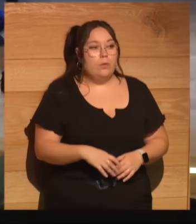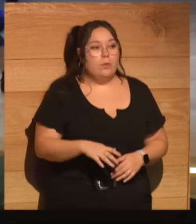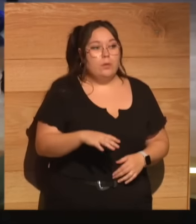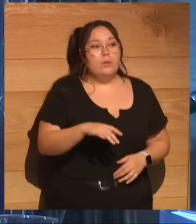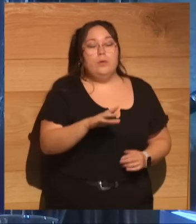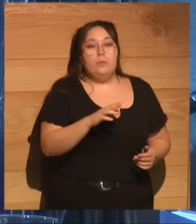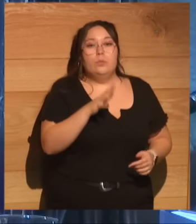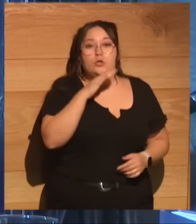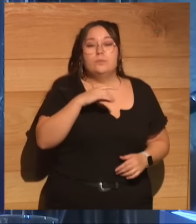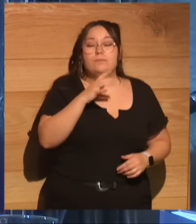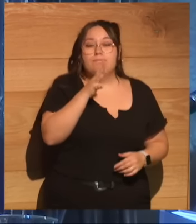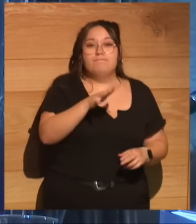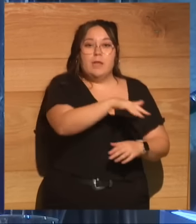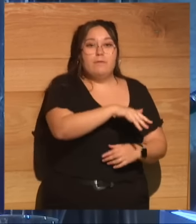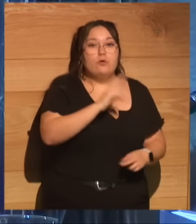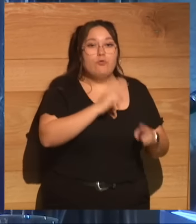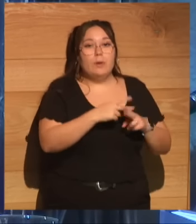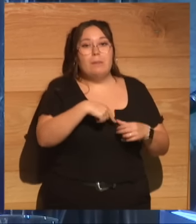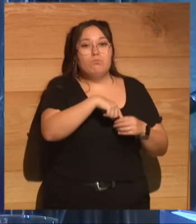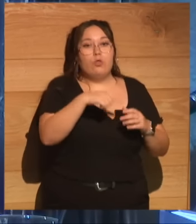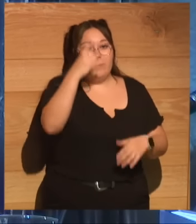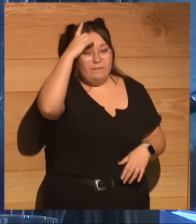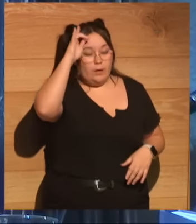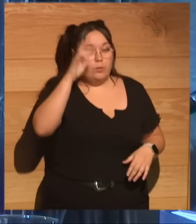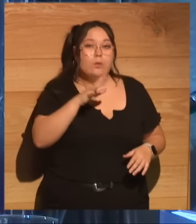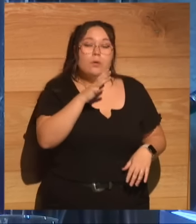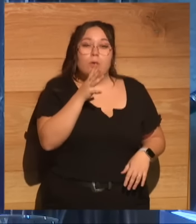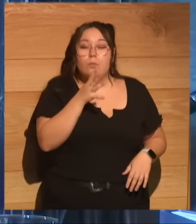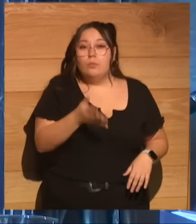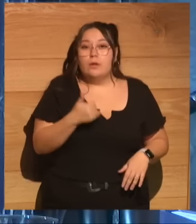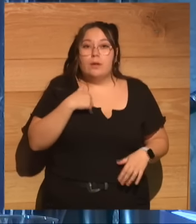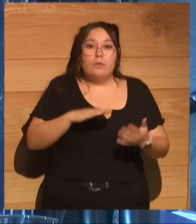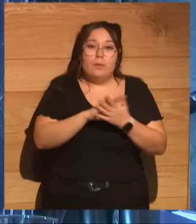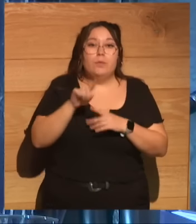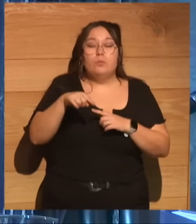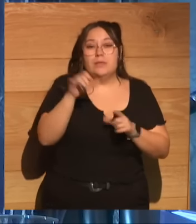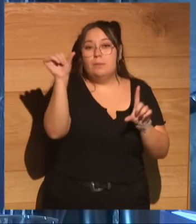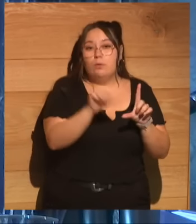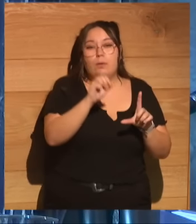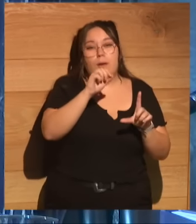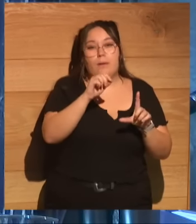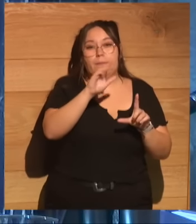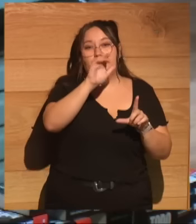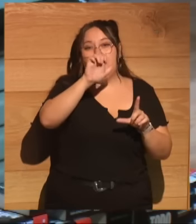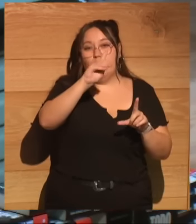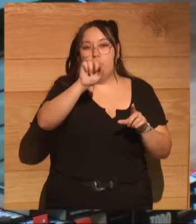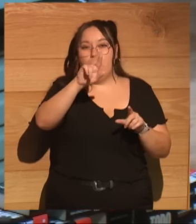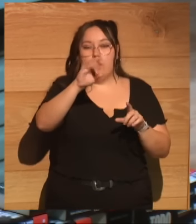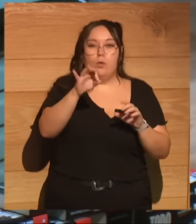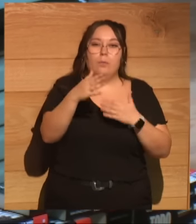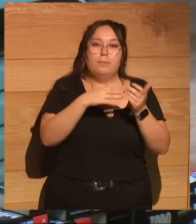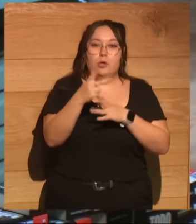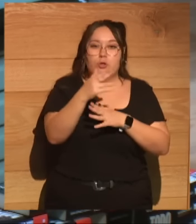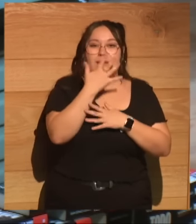de El Pozo del Infierno. Y de hecho, sí, a pesar de todo, porque de hecho cuando hablemos de Eduardo Manos Tijeras, veremos que de hecho la vida